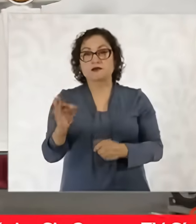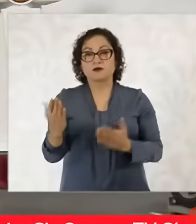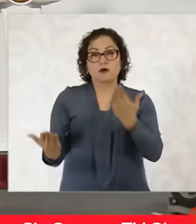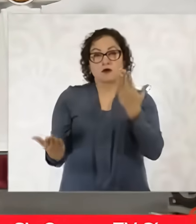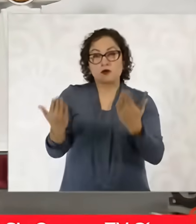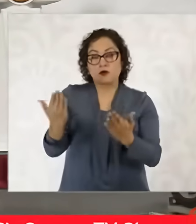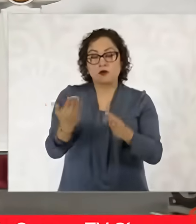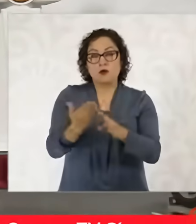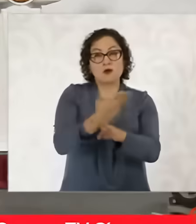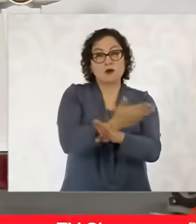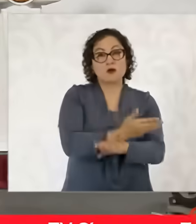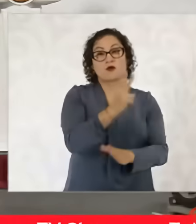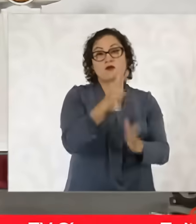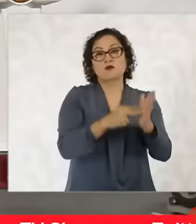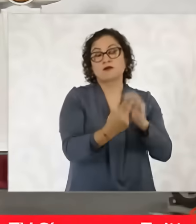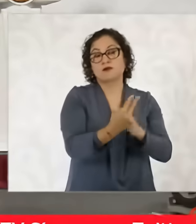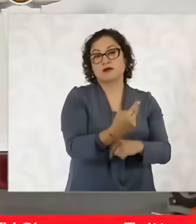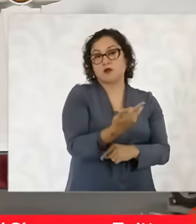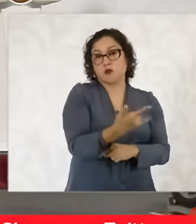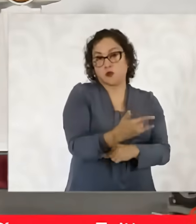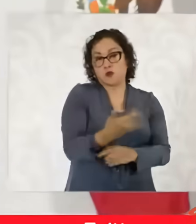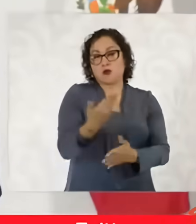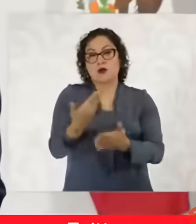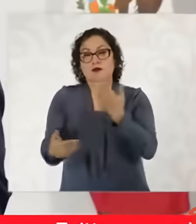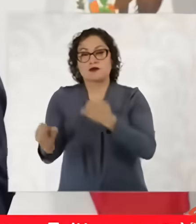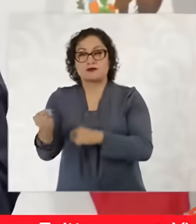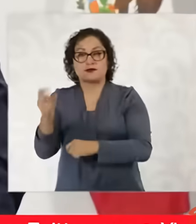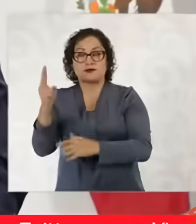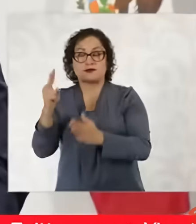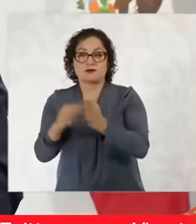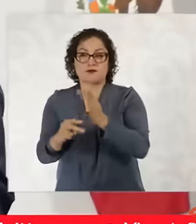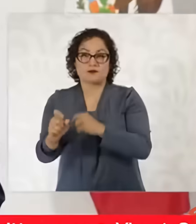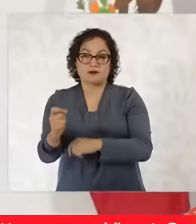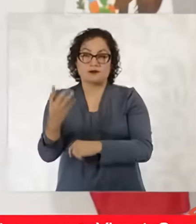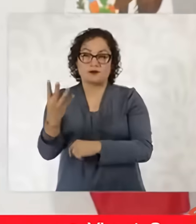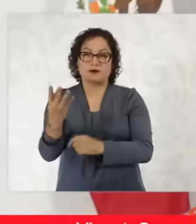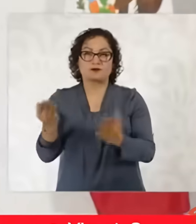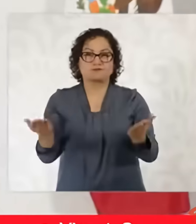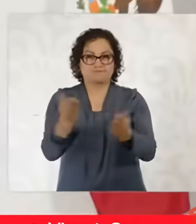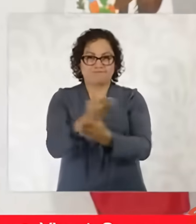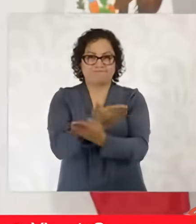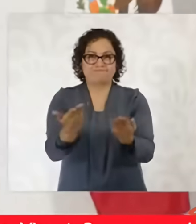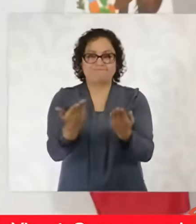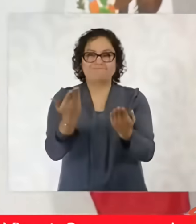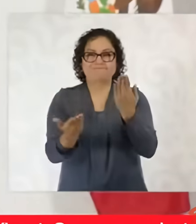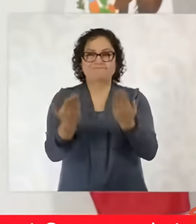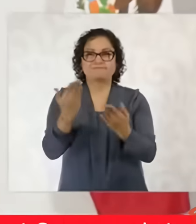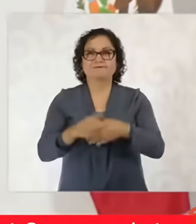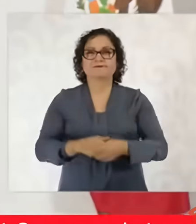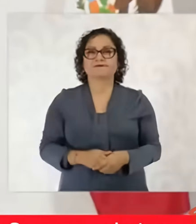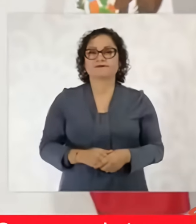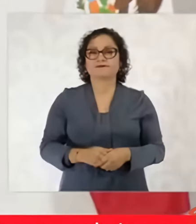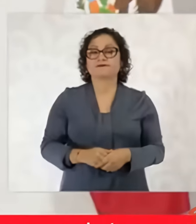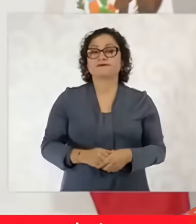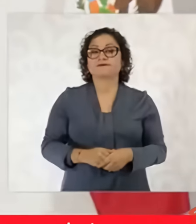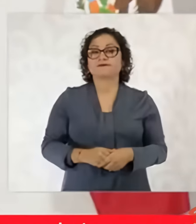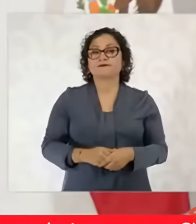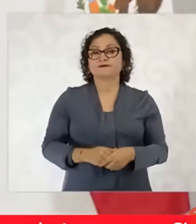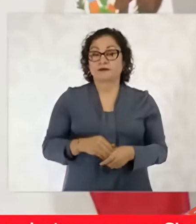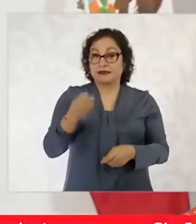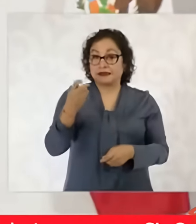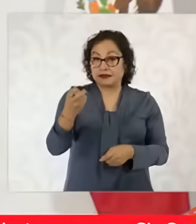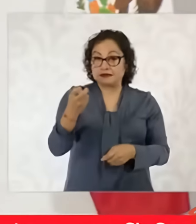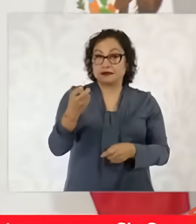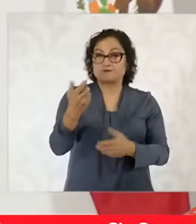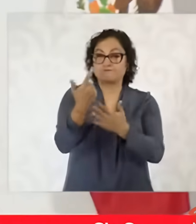de 2025 con septiembre del 2024. En julio, se puede observar un descenso importante tras la detención